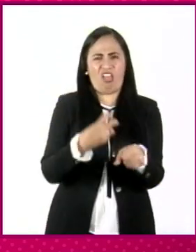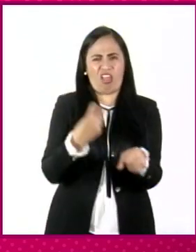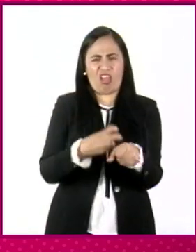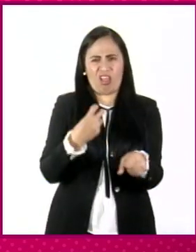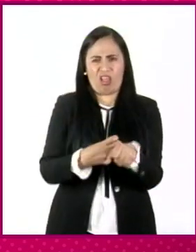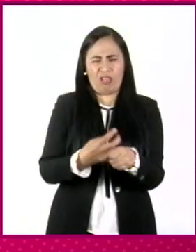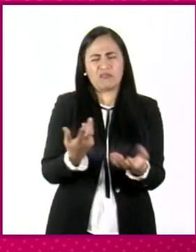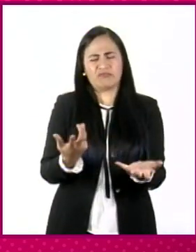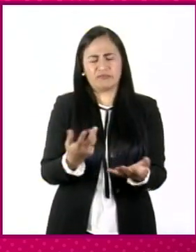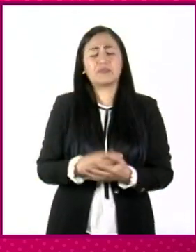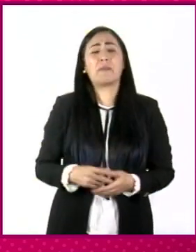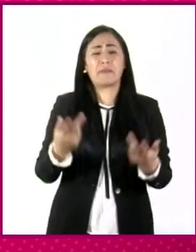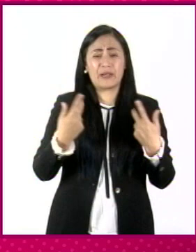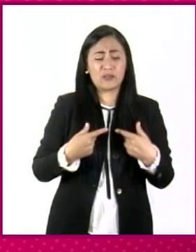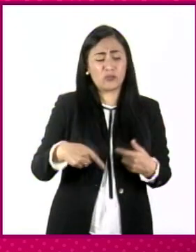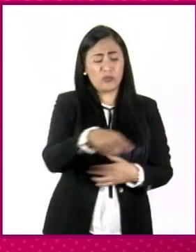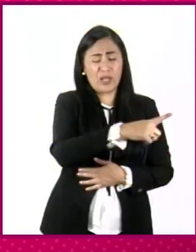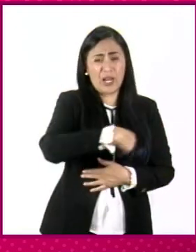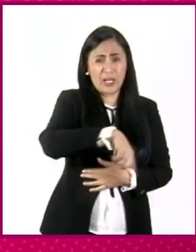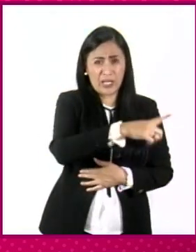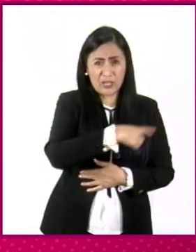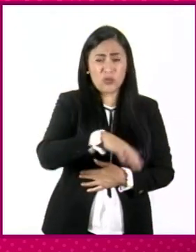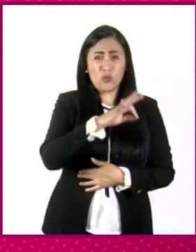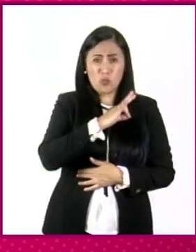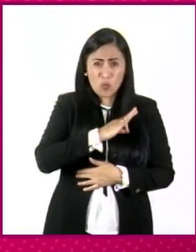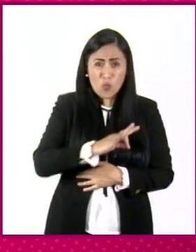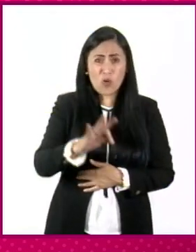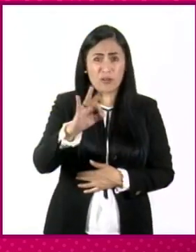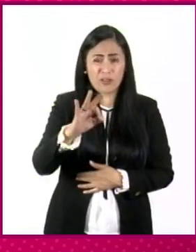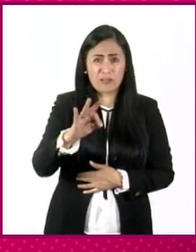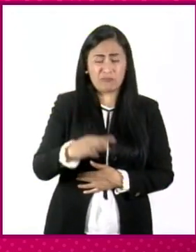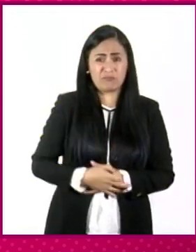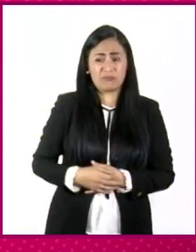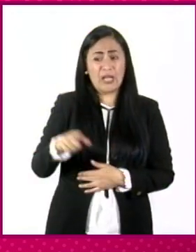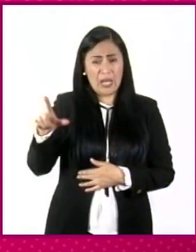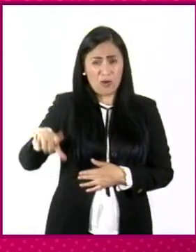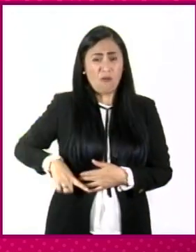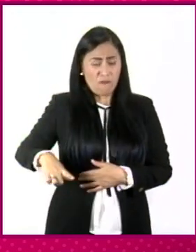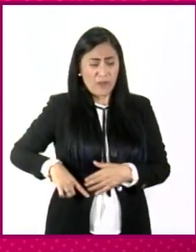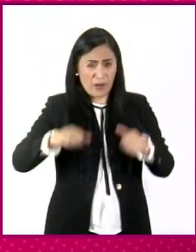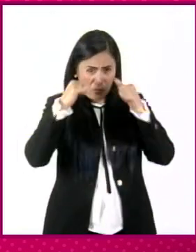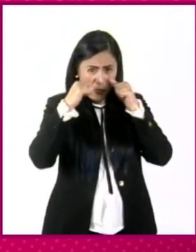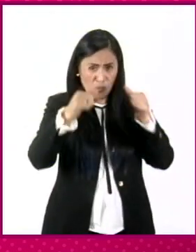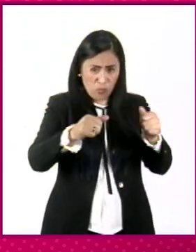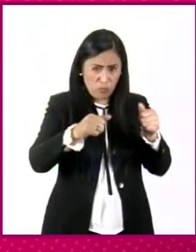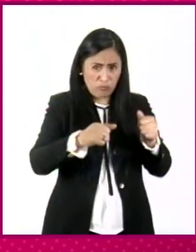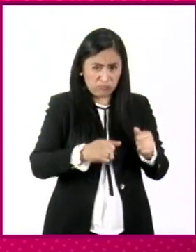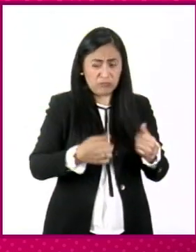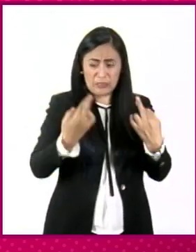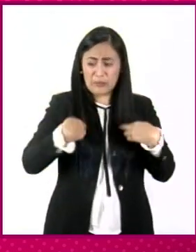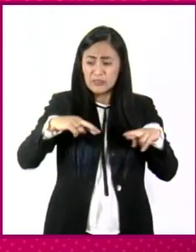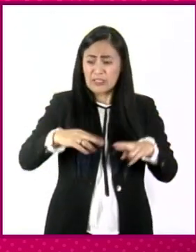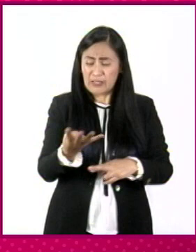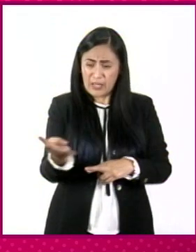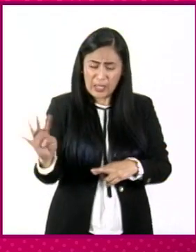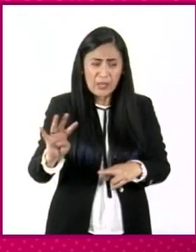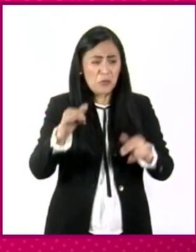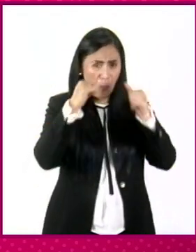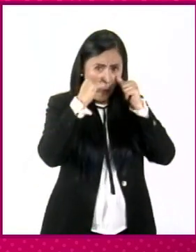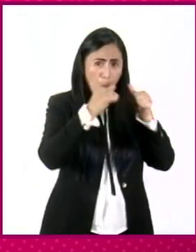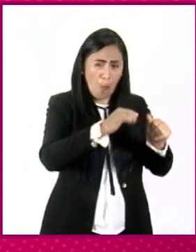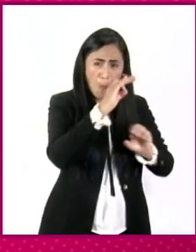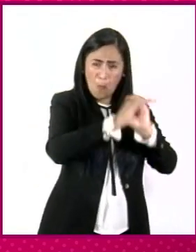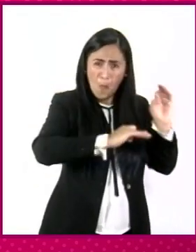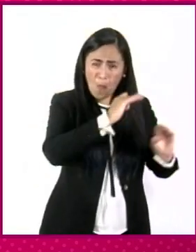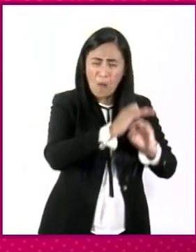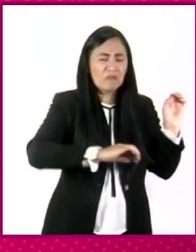donde justamente los ciudadanos no tienen tanta capacidad de tener respuesta por parte de sus representantes, ¿no? Es decir, donde no hay